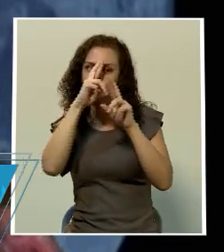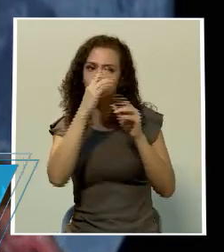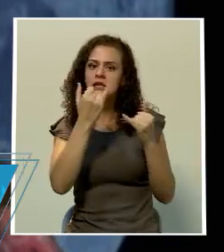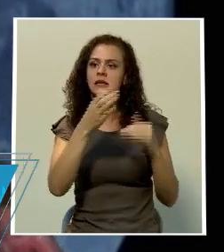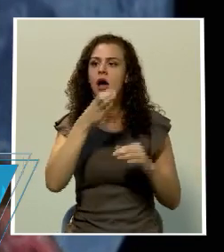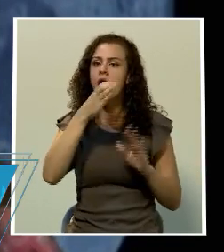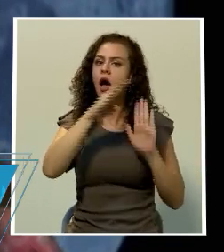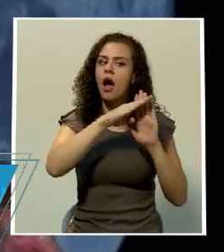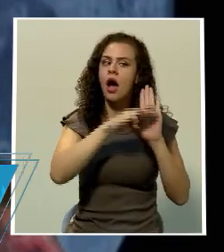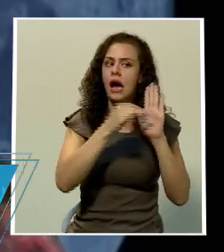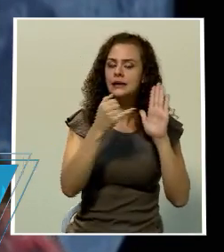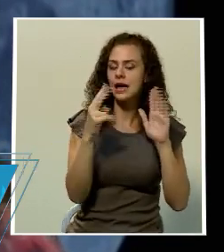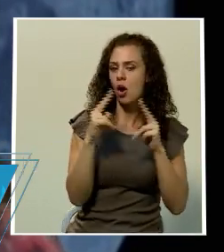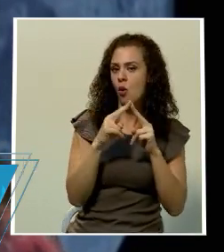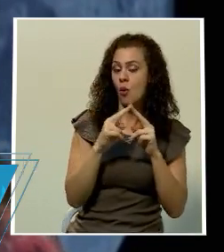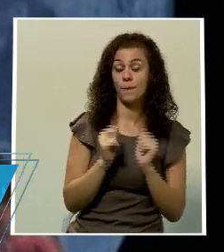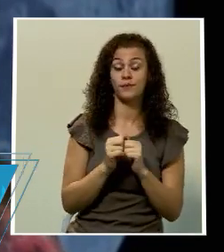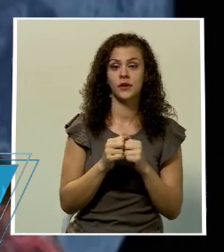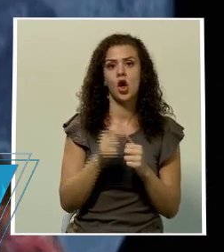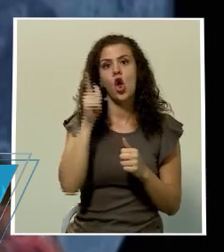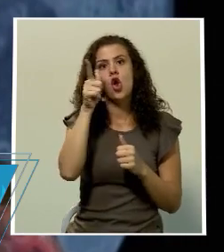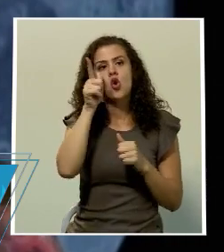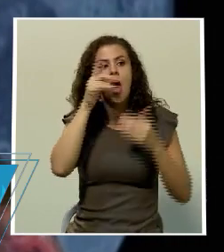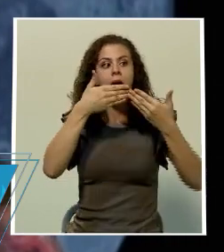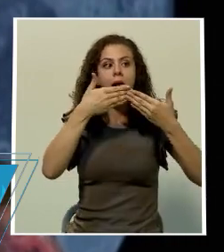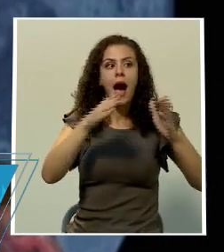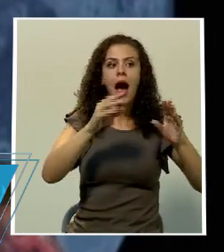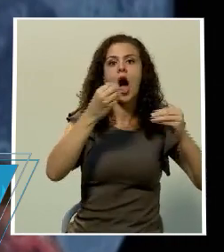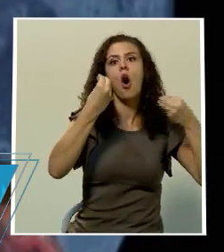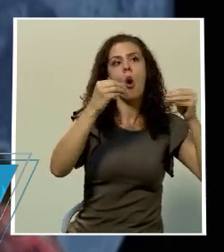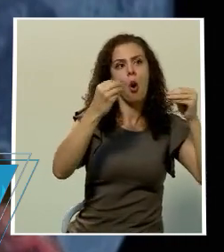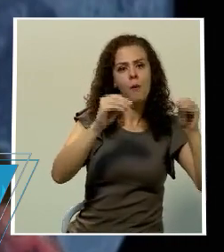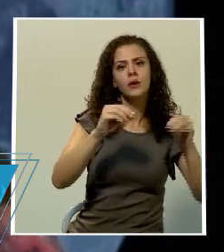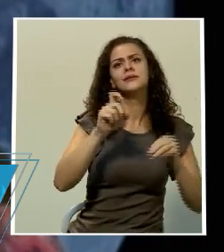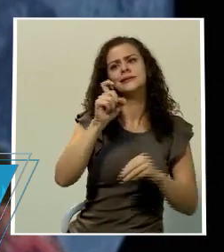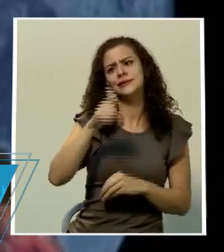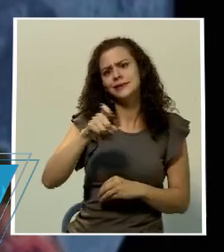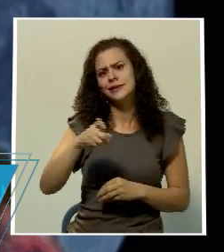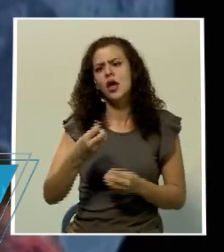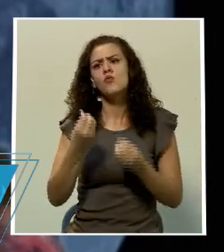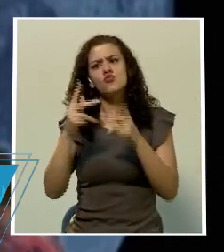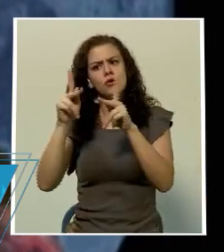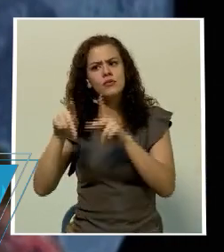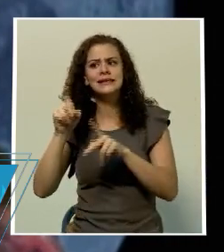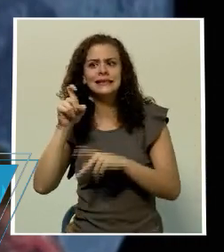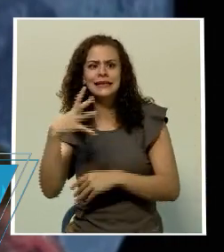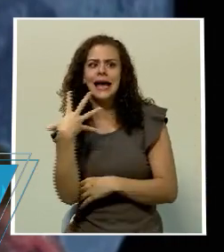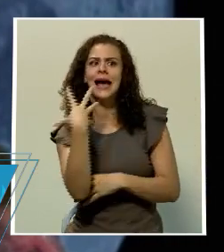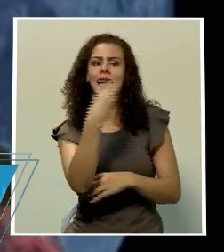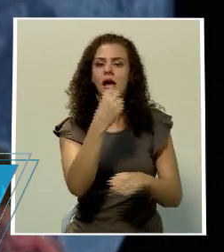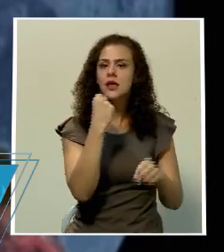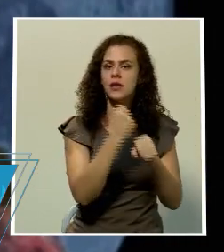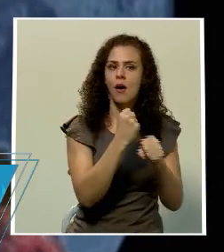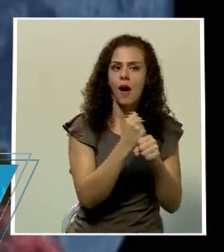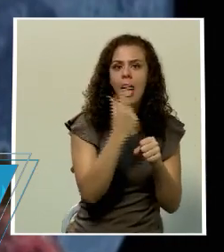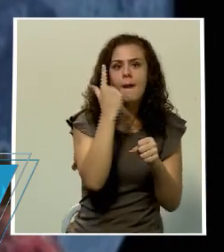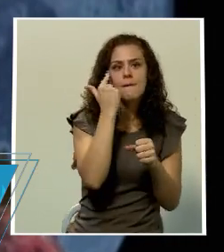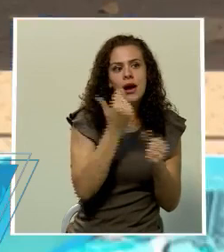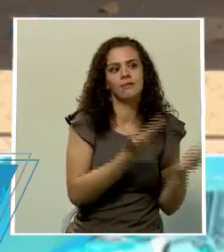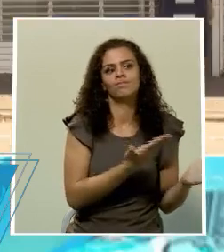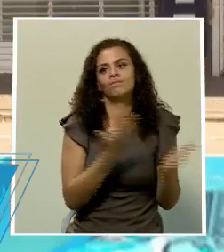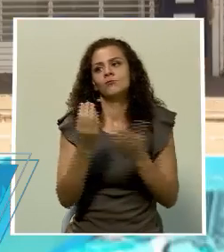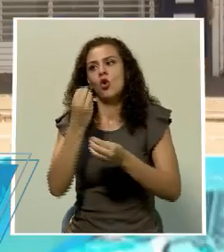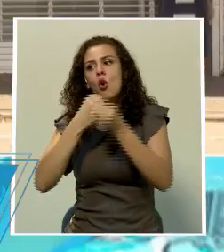que ya son conocidas. Obviamente la apertura comercial era necesaria, hay gente que necesita salir a trabajar para